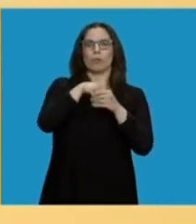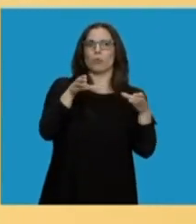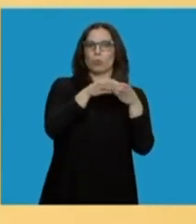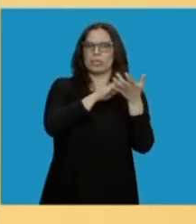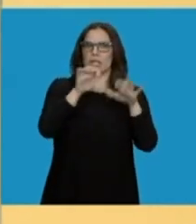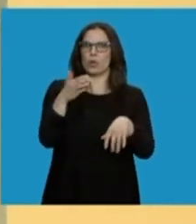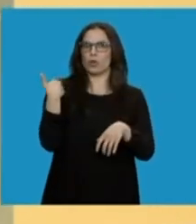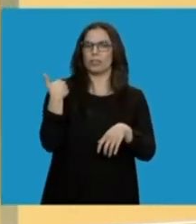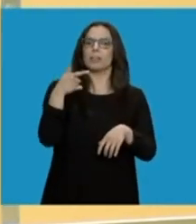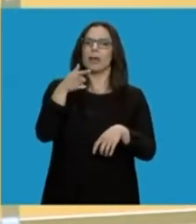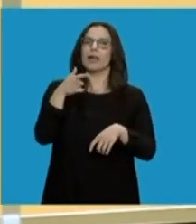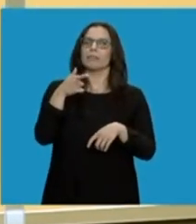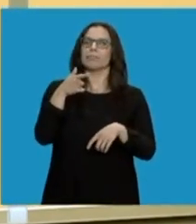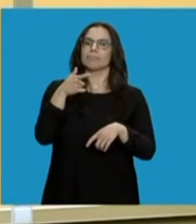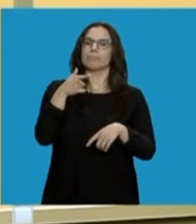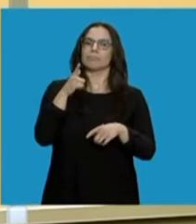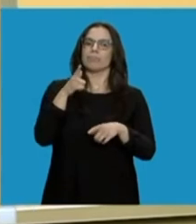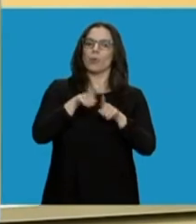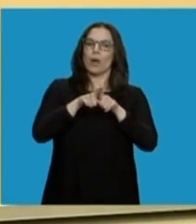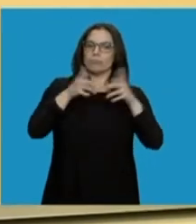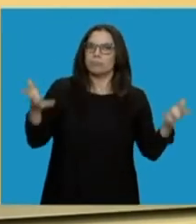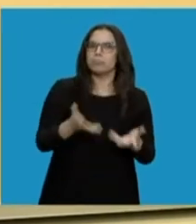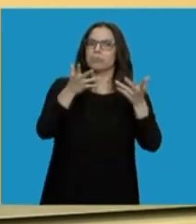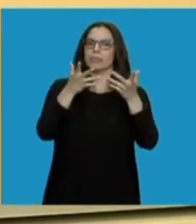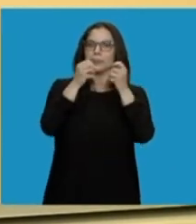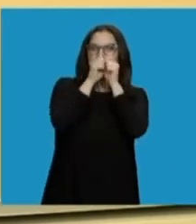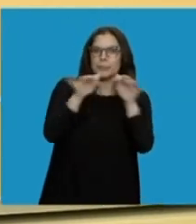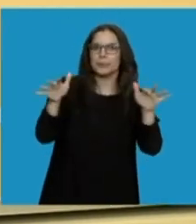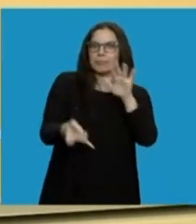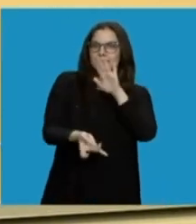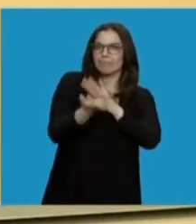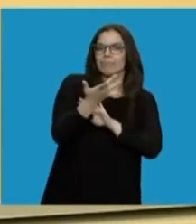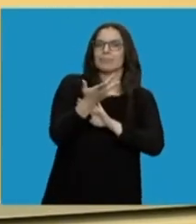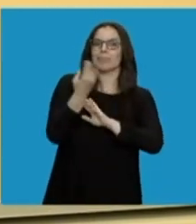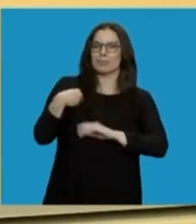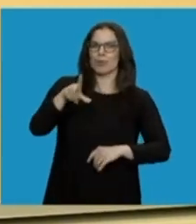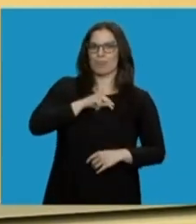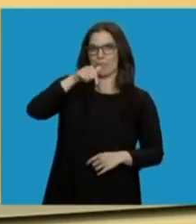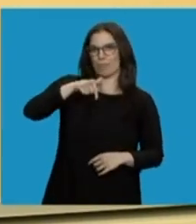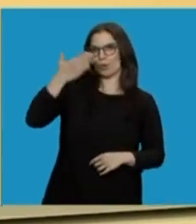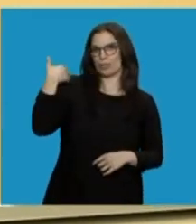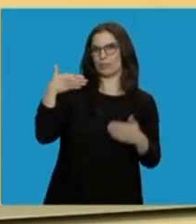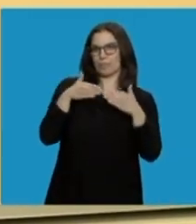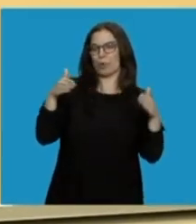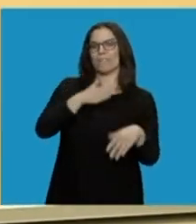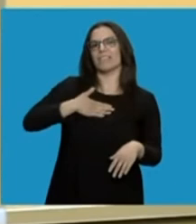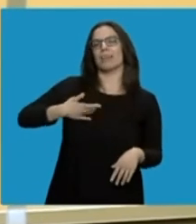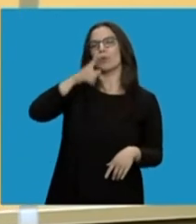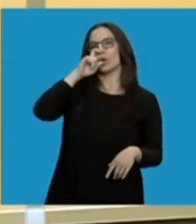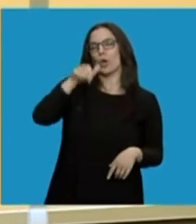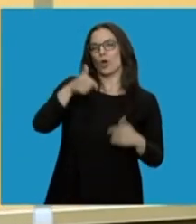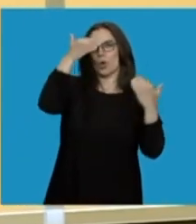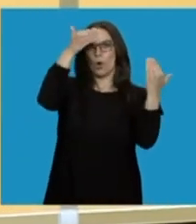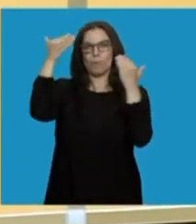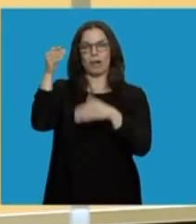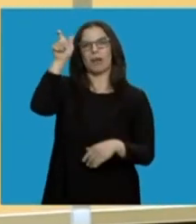participó en el nacimiento, sino también en el impulso, la difusión y en la promoción de estos premios. Queremos recordar hoy y rendir un